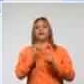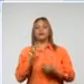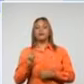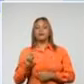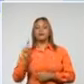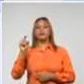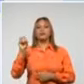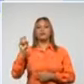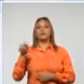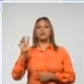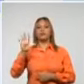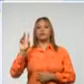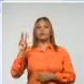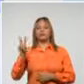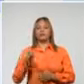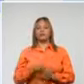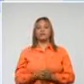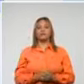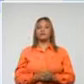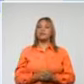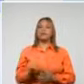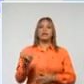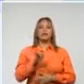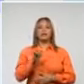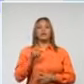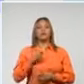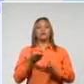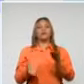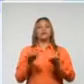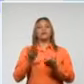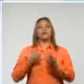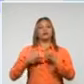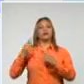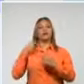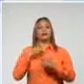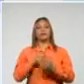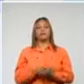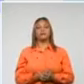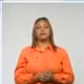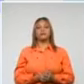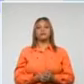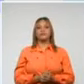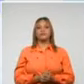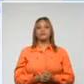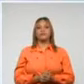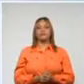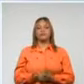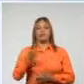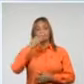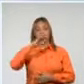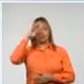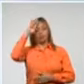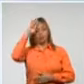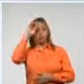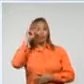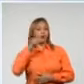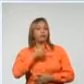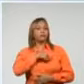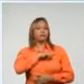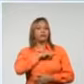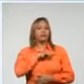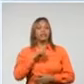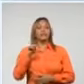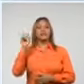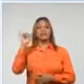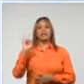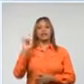similar a la del día de ayer. Y en el caso de Cuba, pues con una tasa de